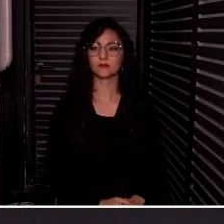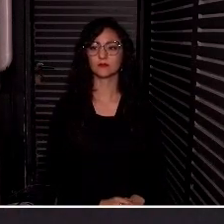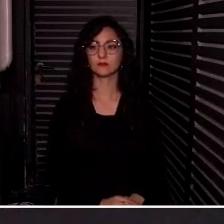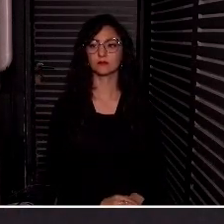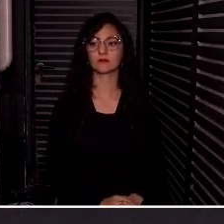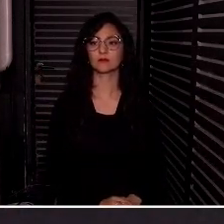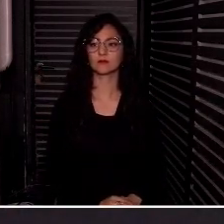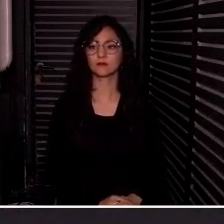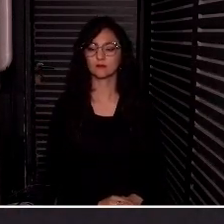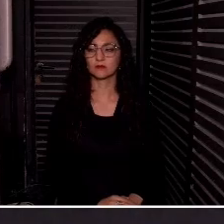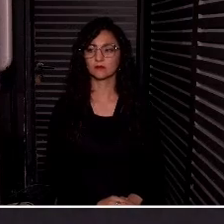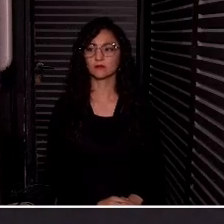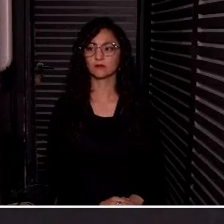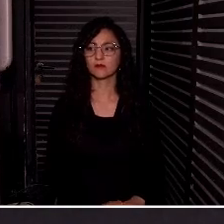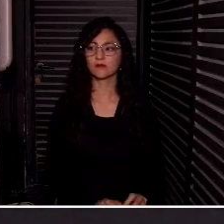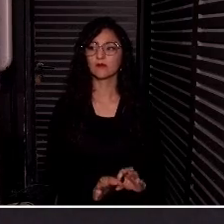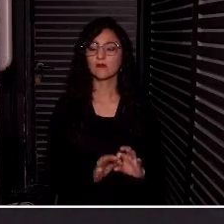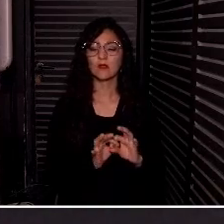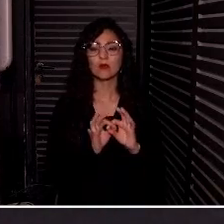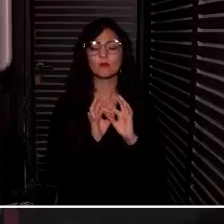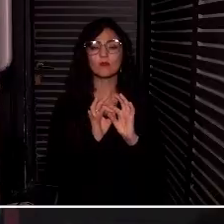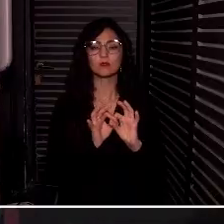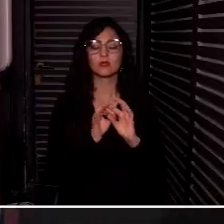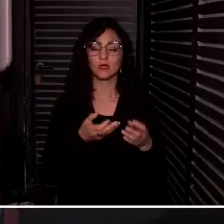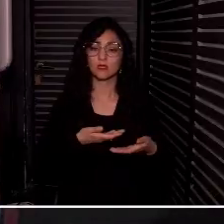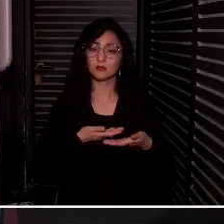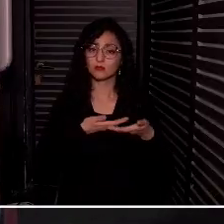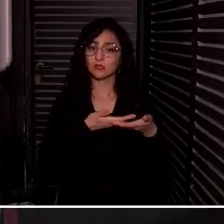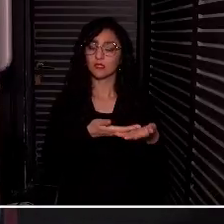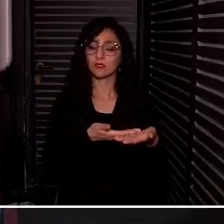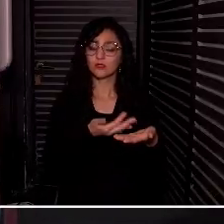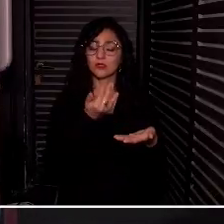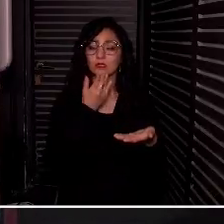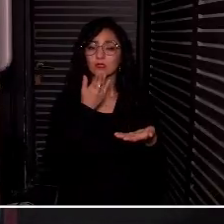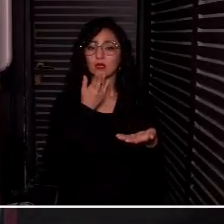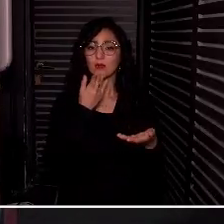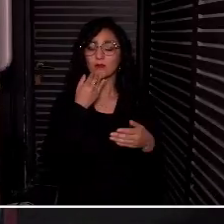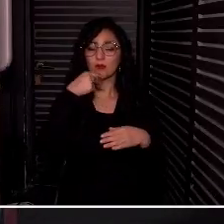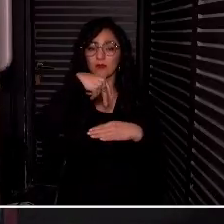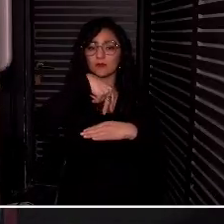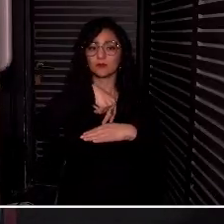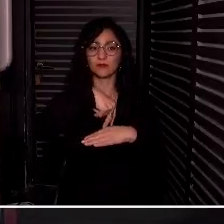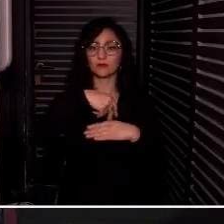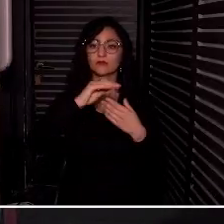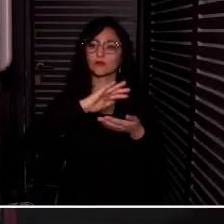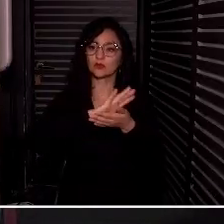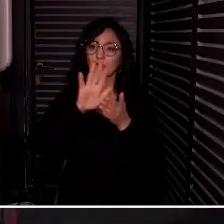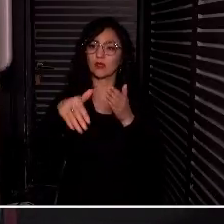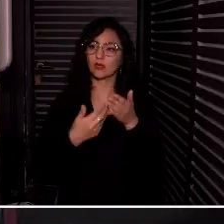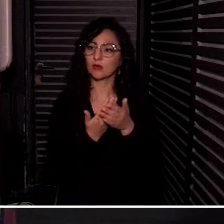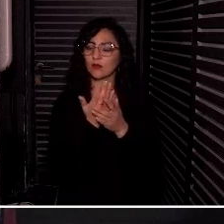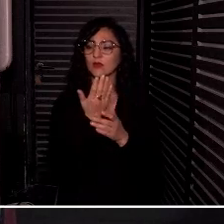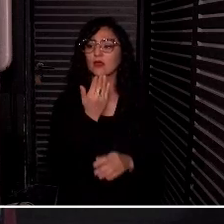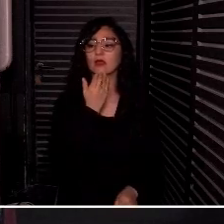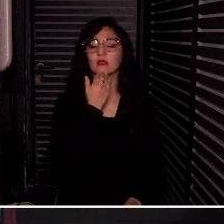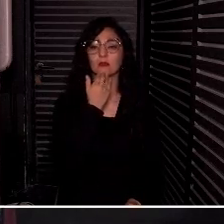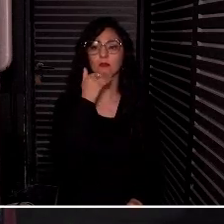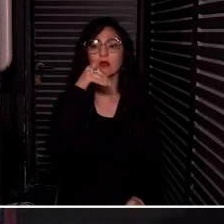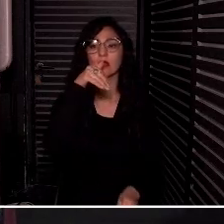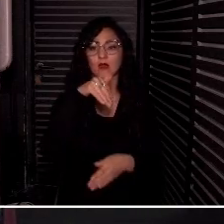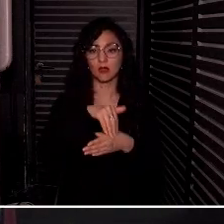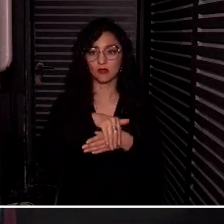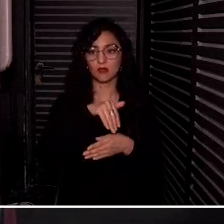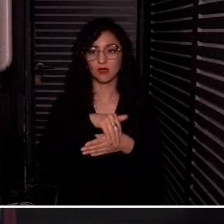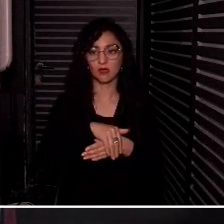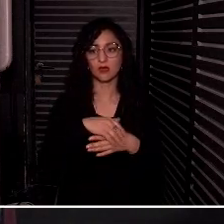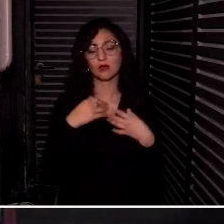ahí sí muchas gracias por la invitación y muchas gracias también por la presencia estar toda la mañana y bueno gran parte de la tarde La